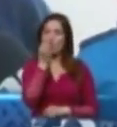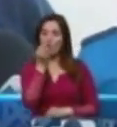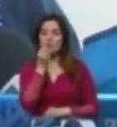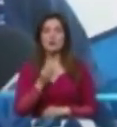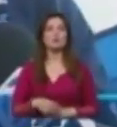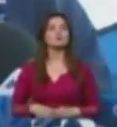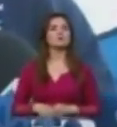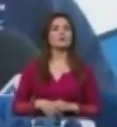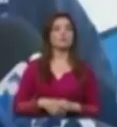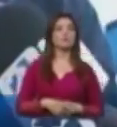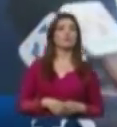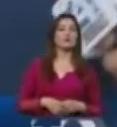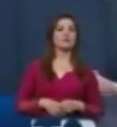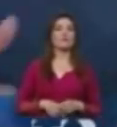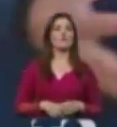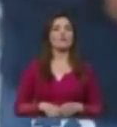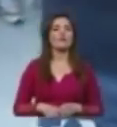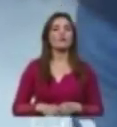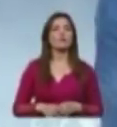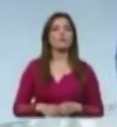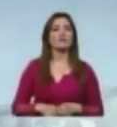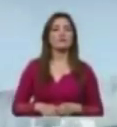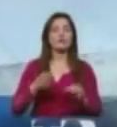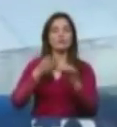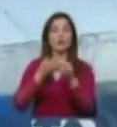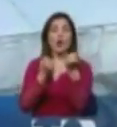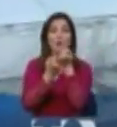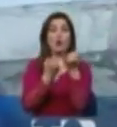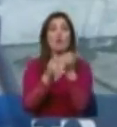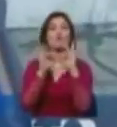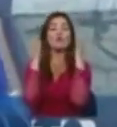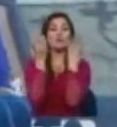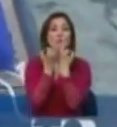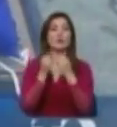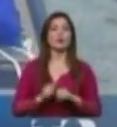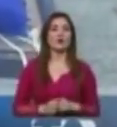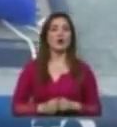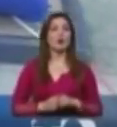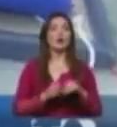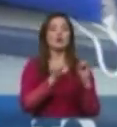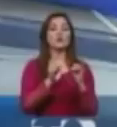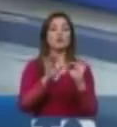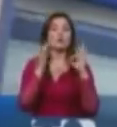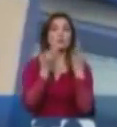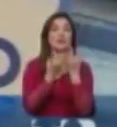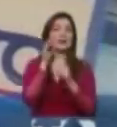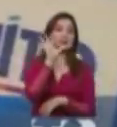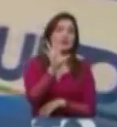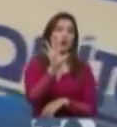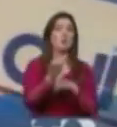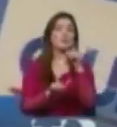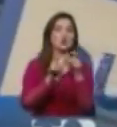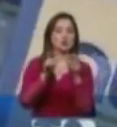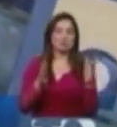que tienen la finalidad de poder apoyar a las familias. Se está entregando un kit por cada familia, que es hasta para 5 personas,